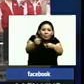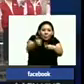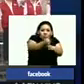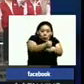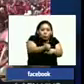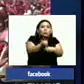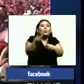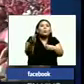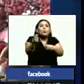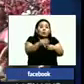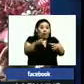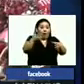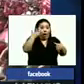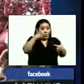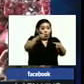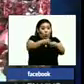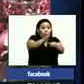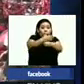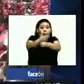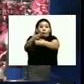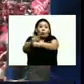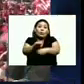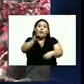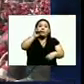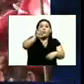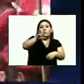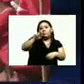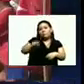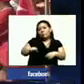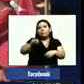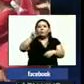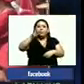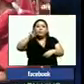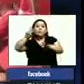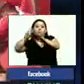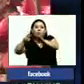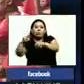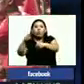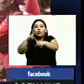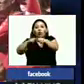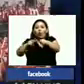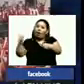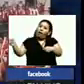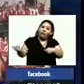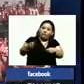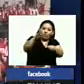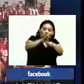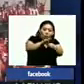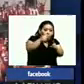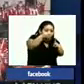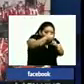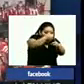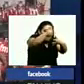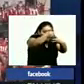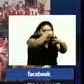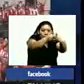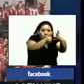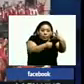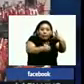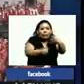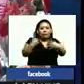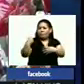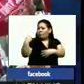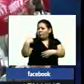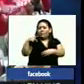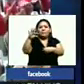partidos políticos recibieron 5 dólares con 27 centavos por cada uno de los salvadoreños que fue a votar por ellos en las pasadas